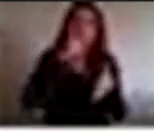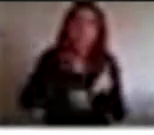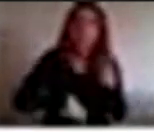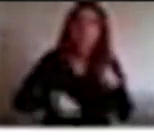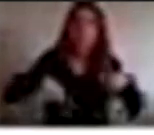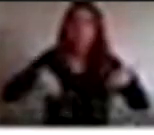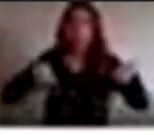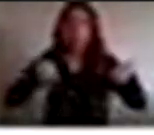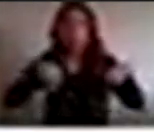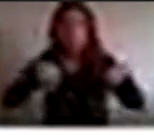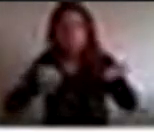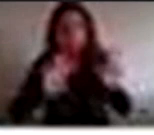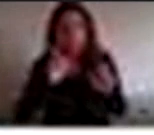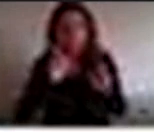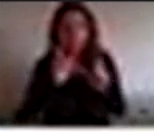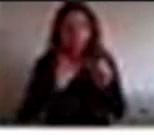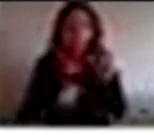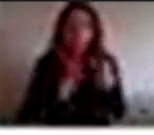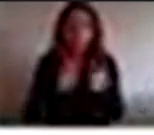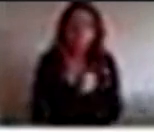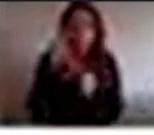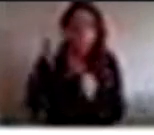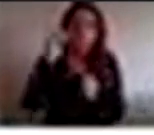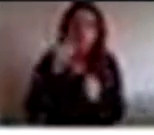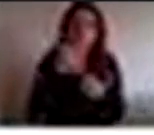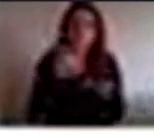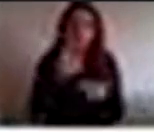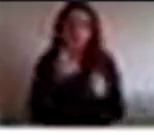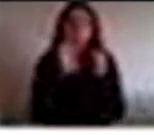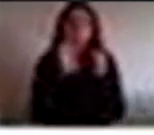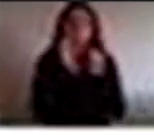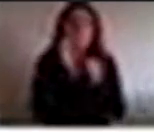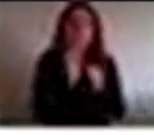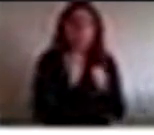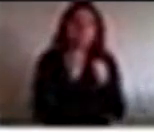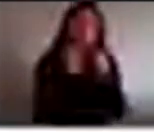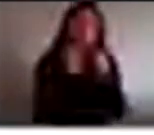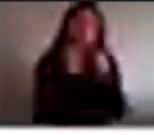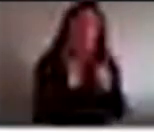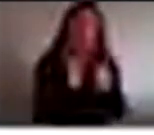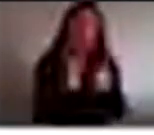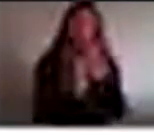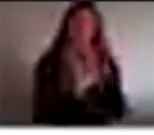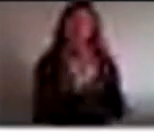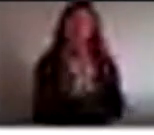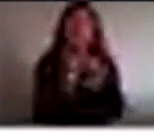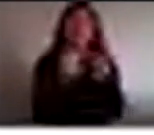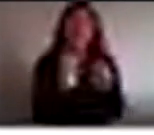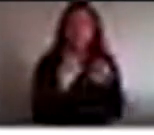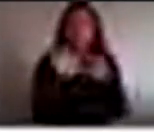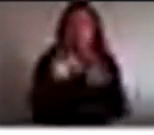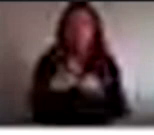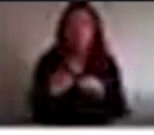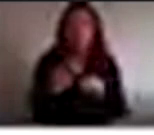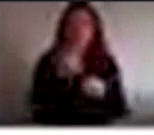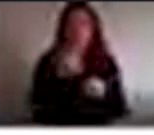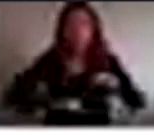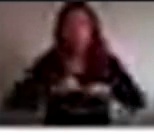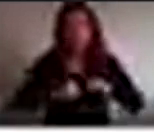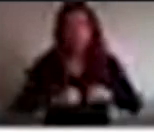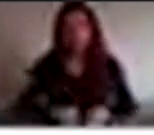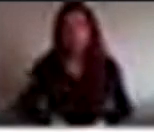Campolías les dieron la tranquilidad de que sí se puede. Entonces, bueno, queremos invitarlos a nuestro siguiente